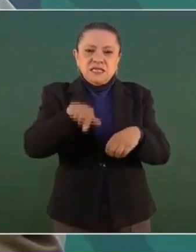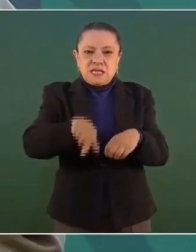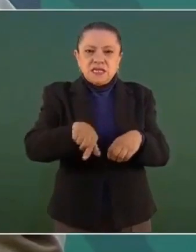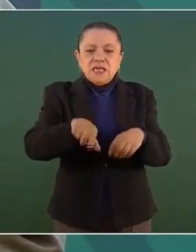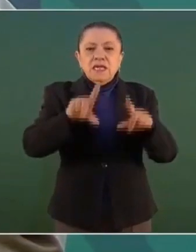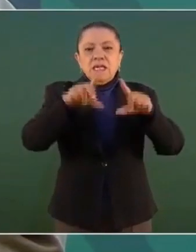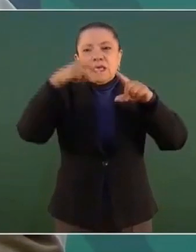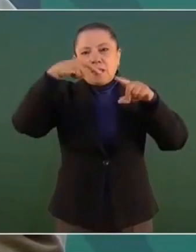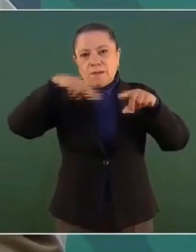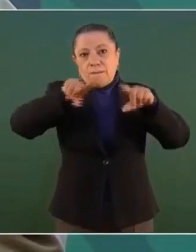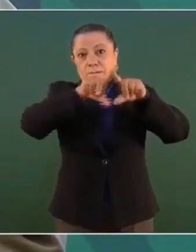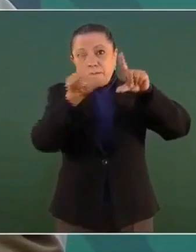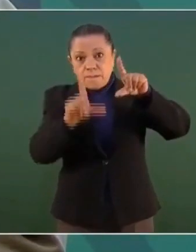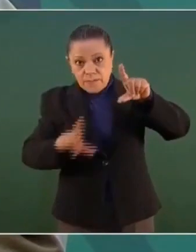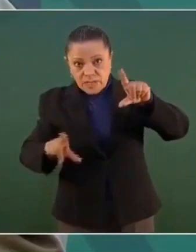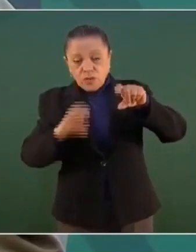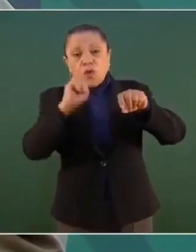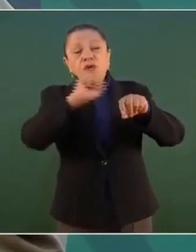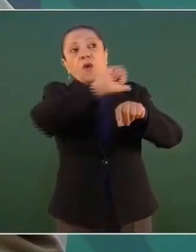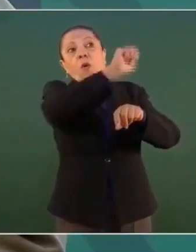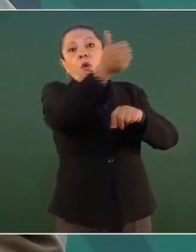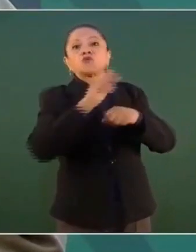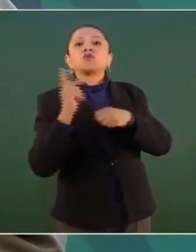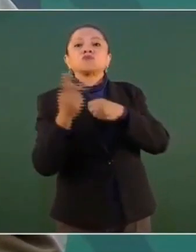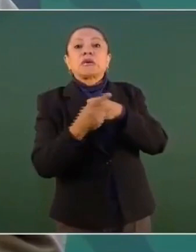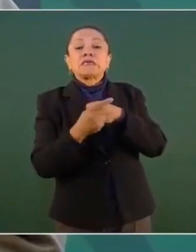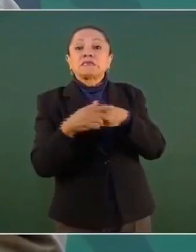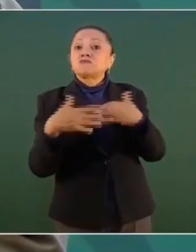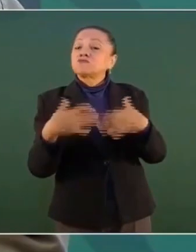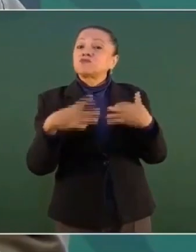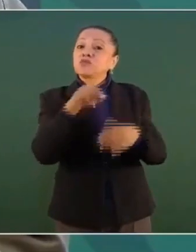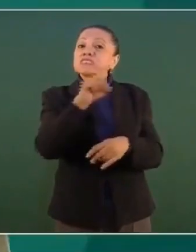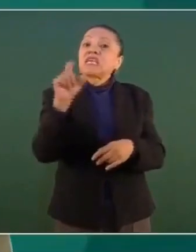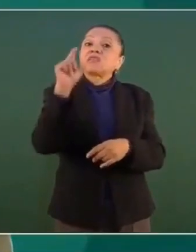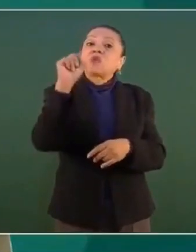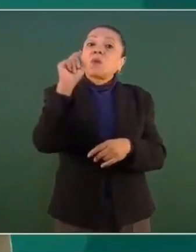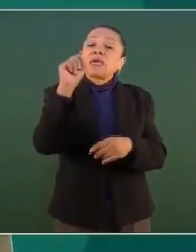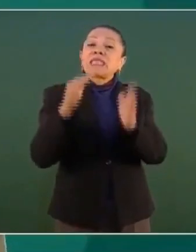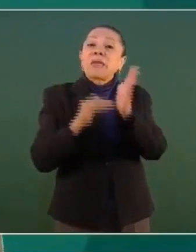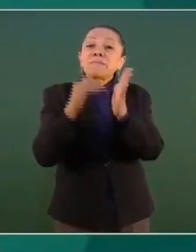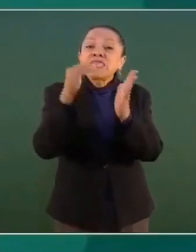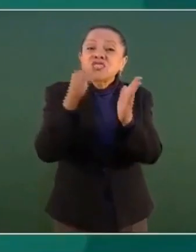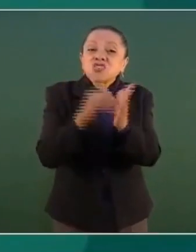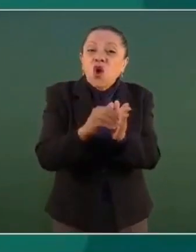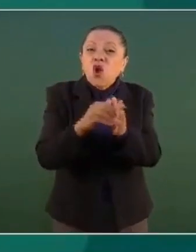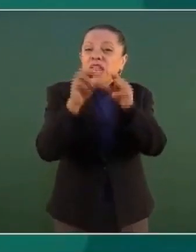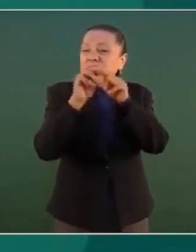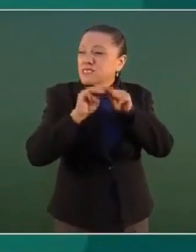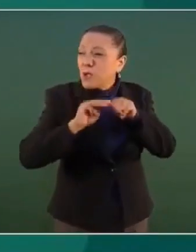por 120 millones de hectáreas. Para tener una idea,